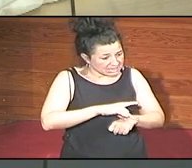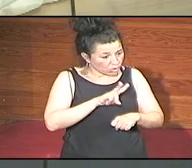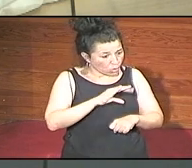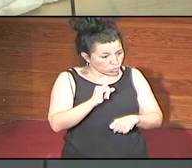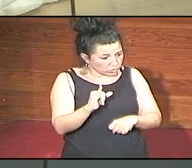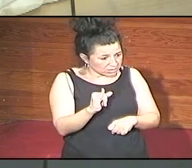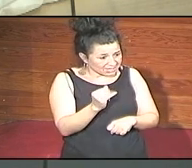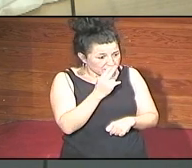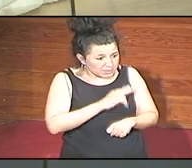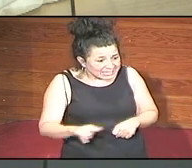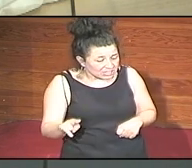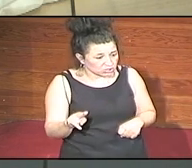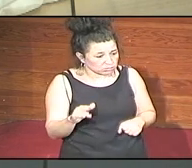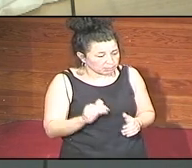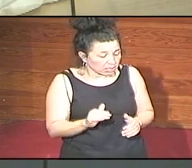pequeños